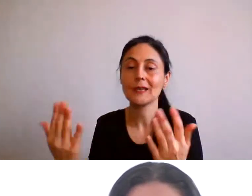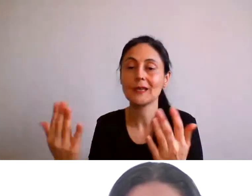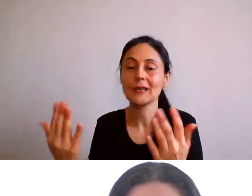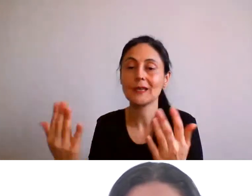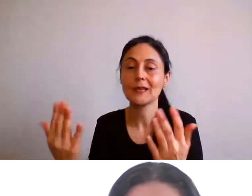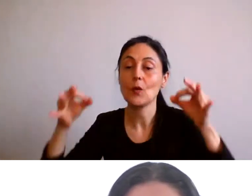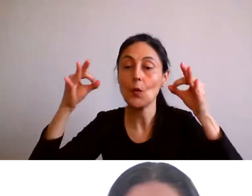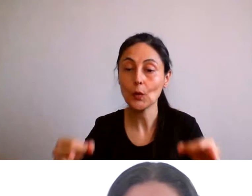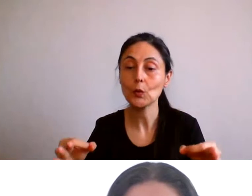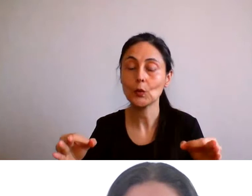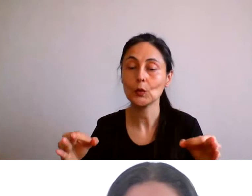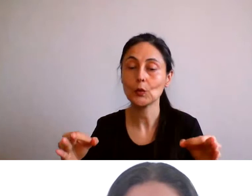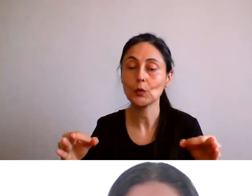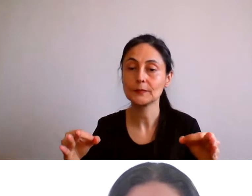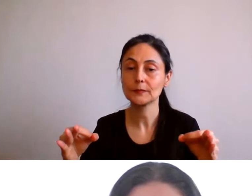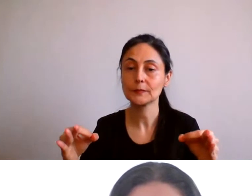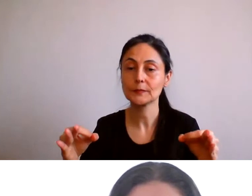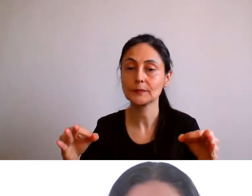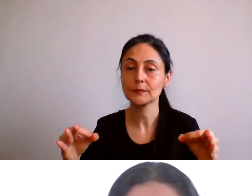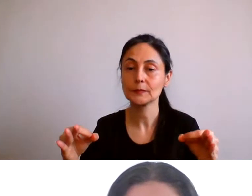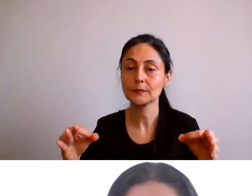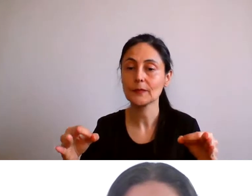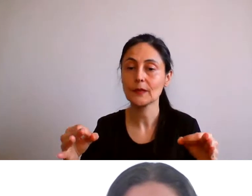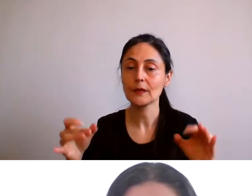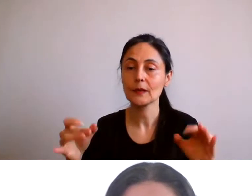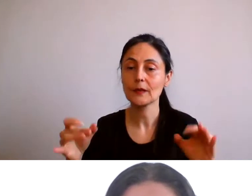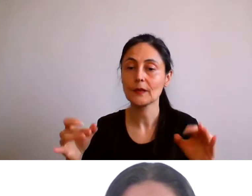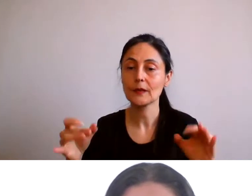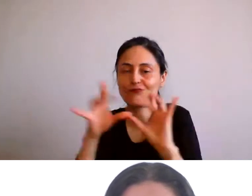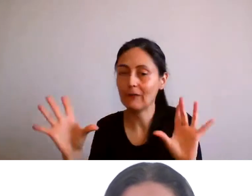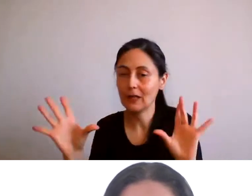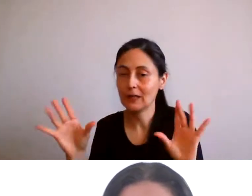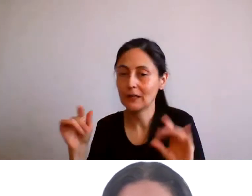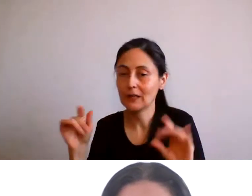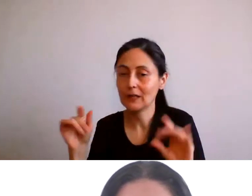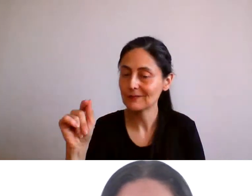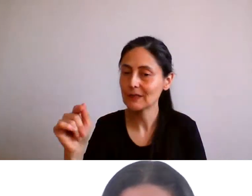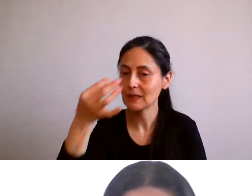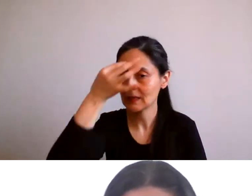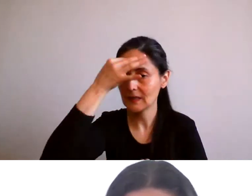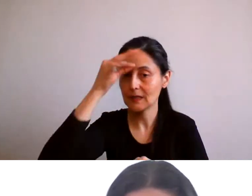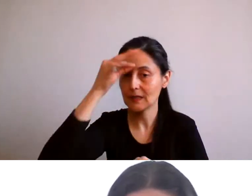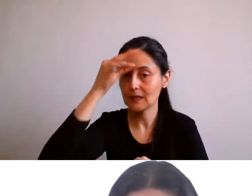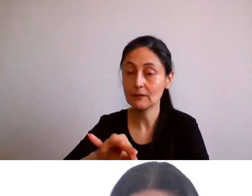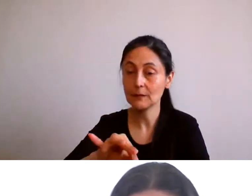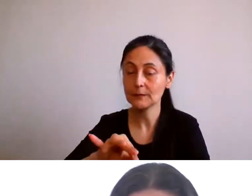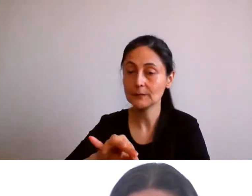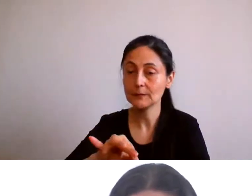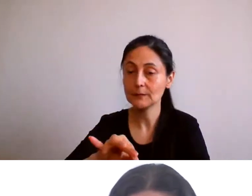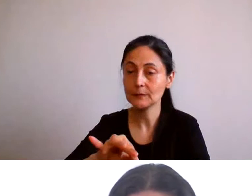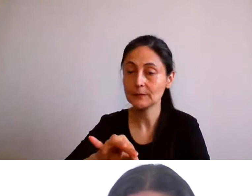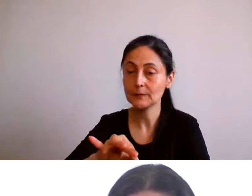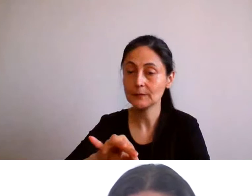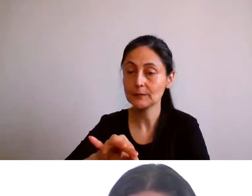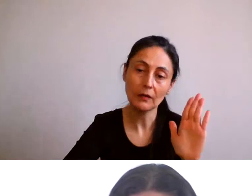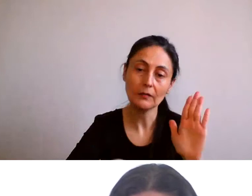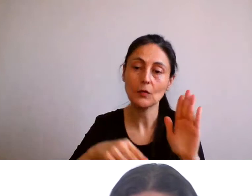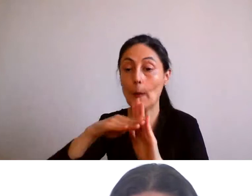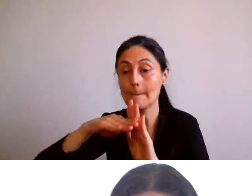refiero adecuado a la gravedad de la enfermedad, porque hay enfermedades menores con menos síntomas hasta las más